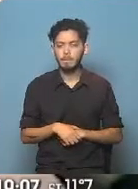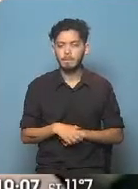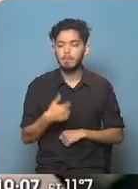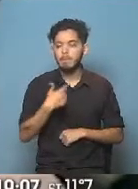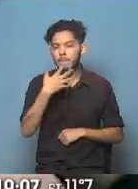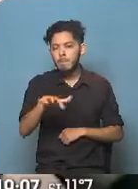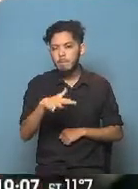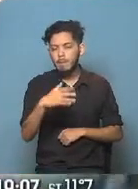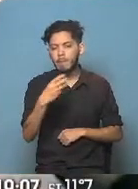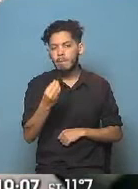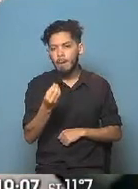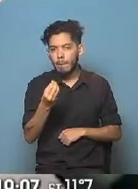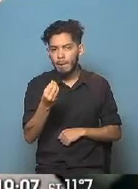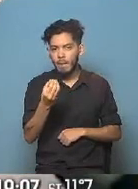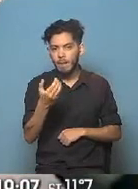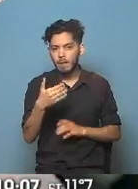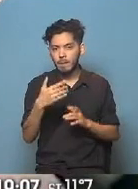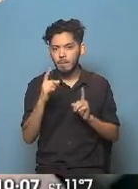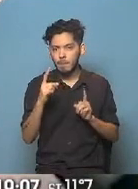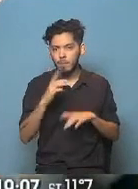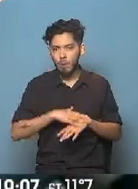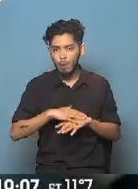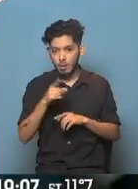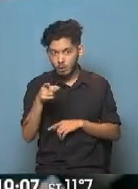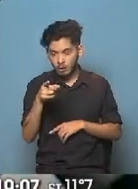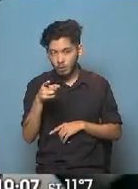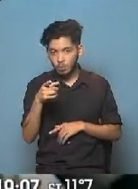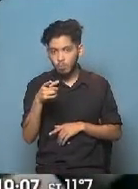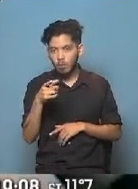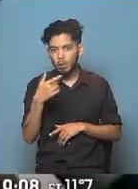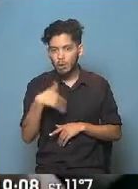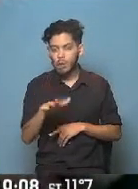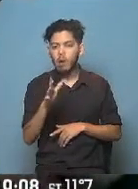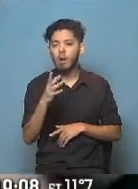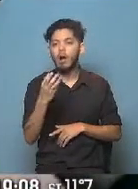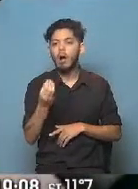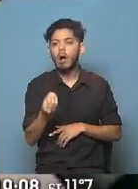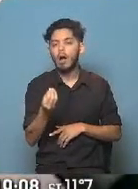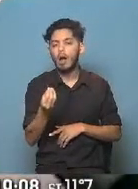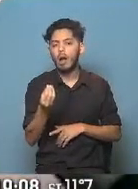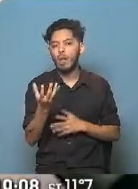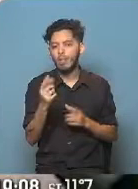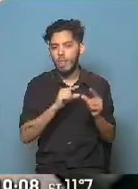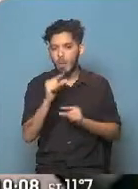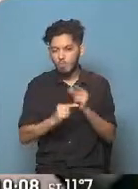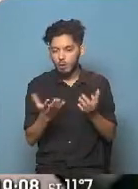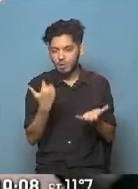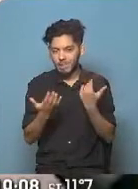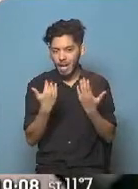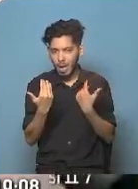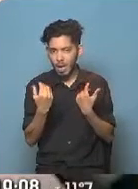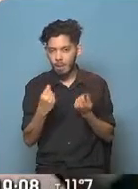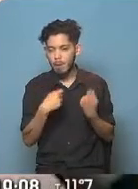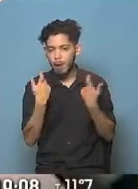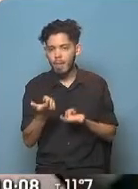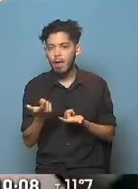entendiendo que a partir de allí se los iba a ir retirando para